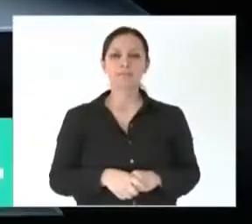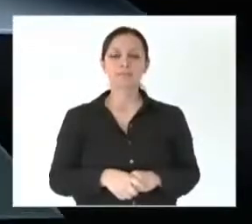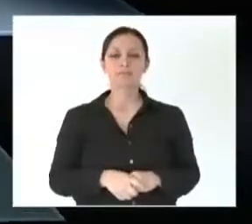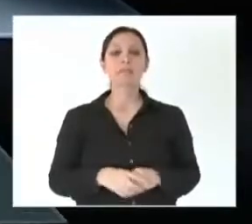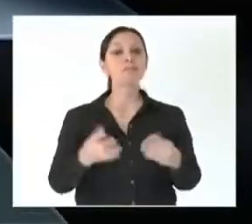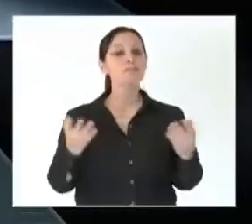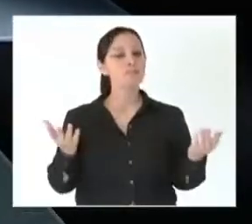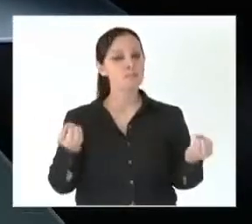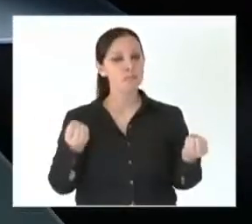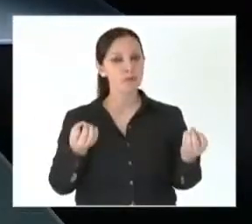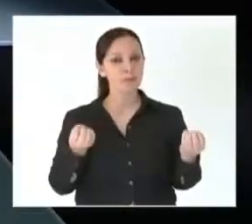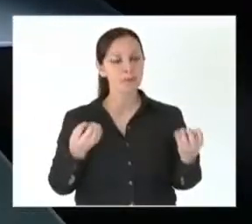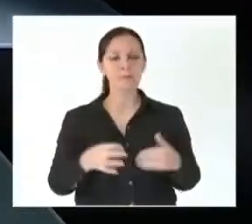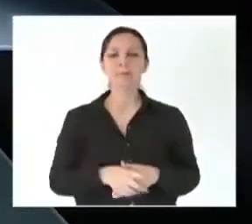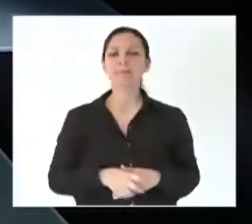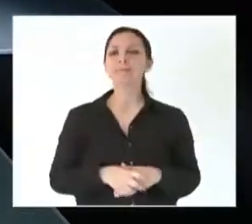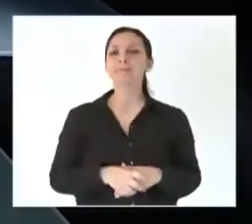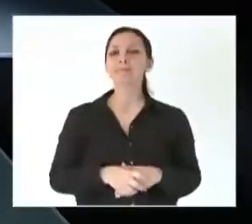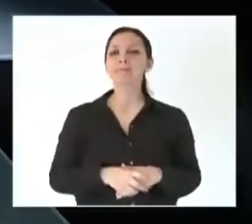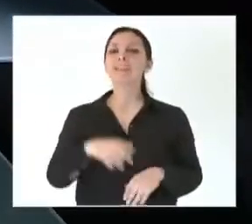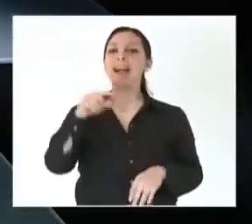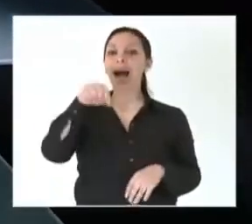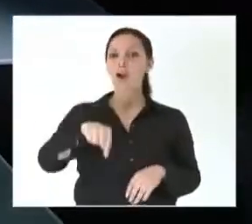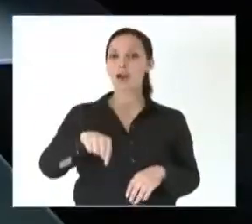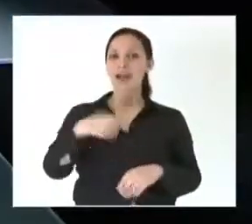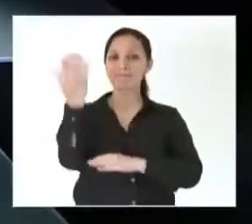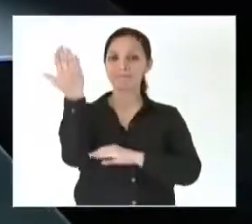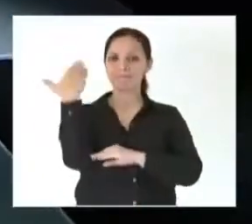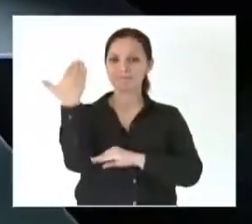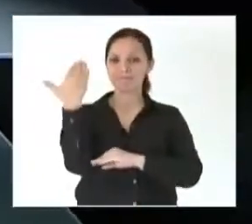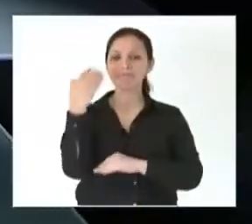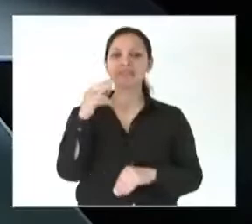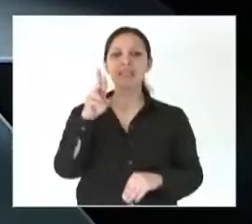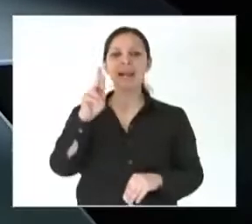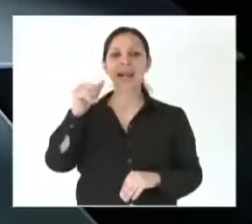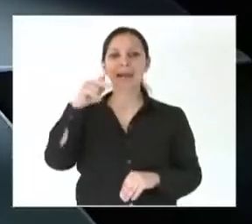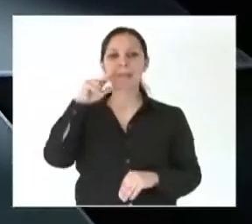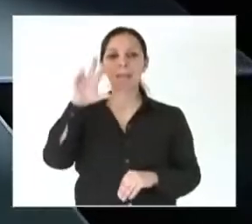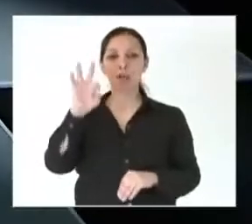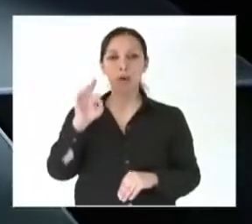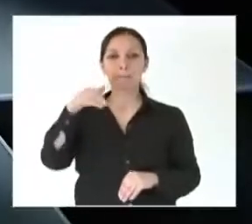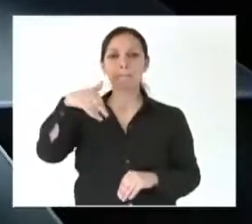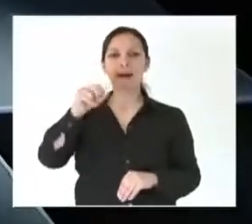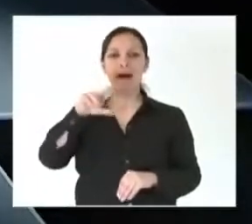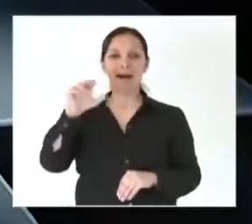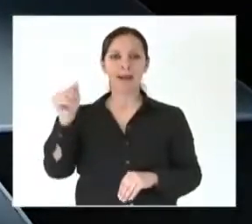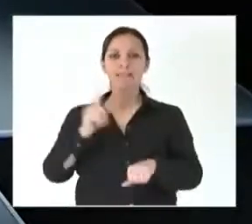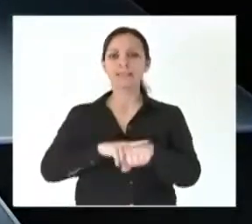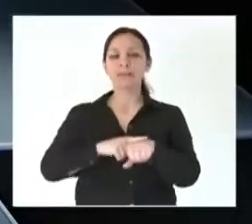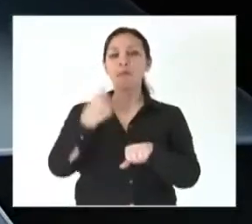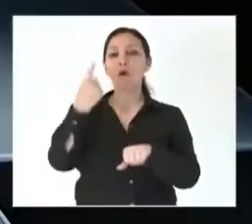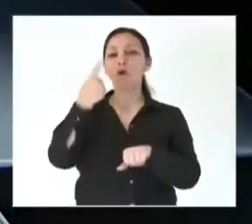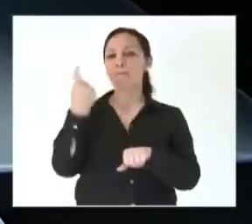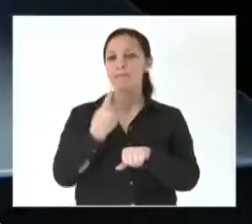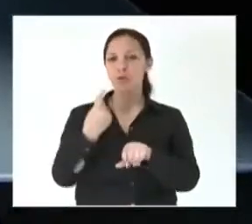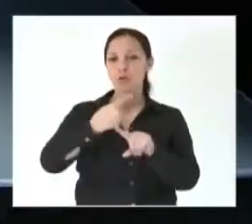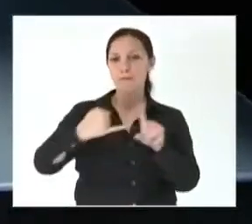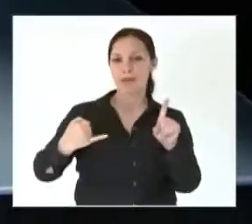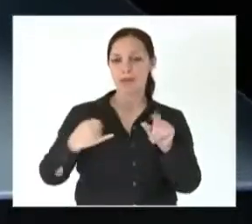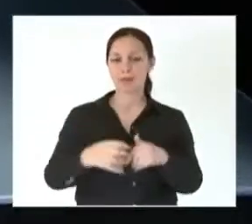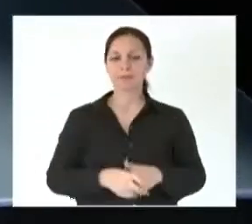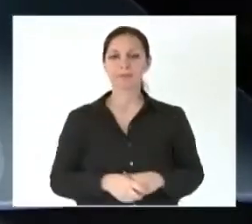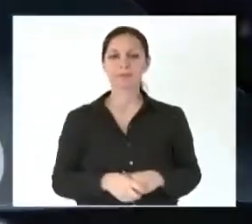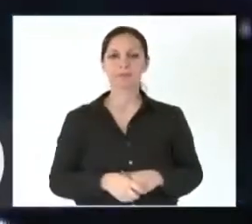muy bien Es tiempo ahora de la exposición del candidato Ramiro marra el tiempo candidato es de un minuto treinta a partir de